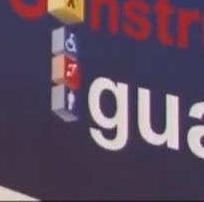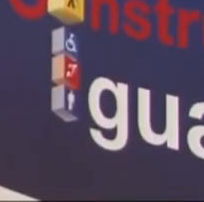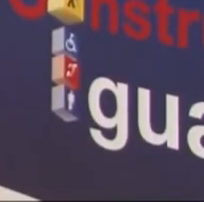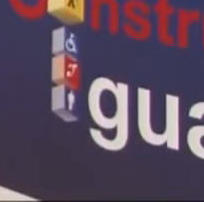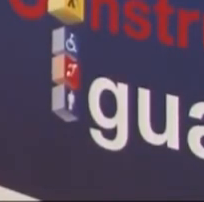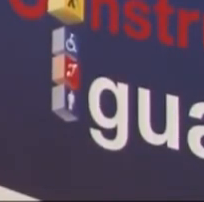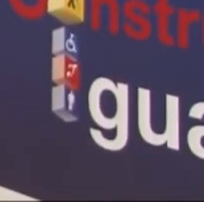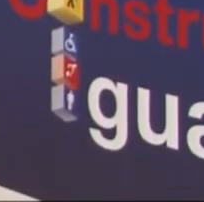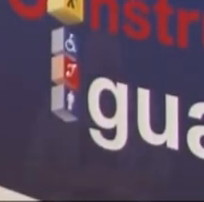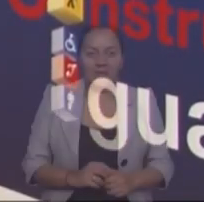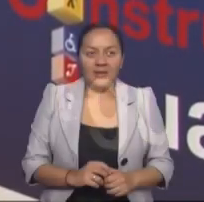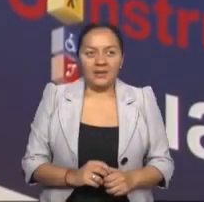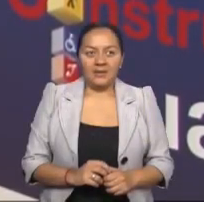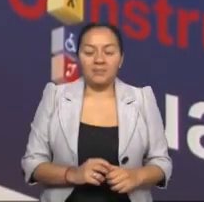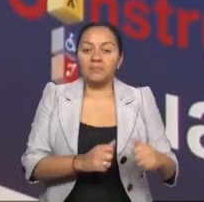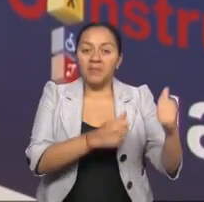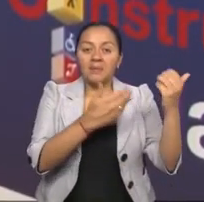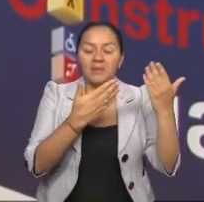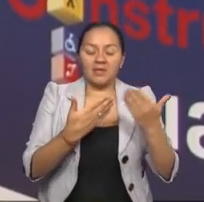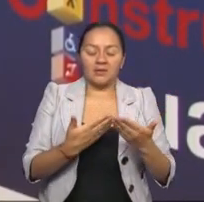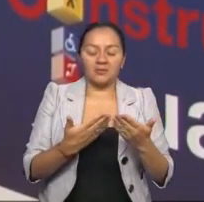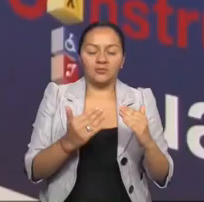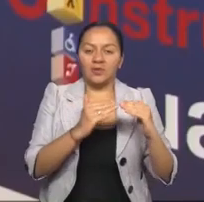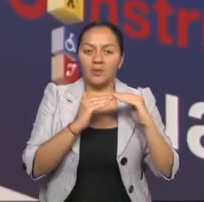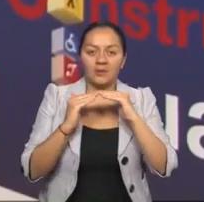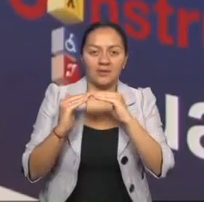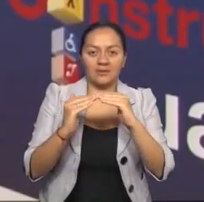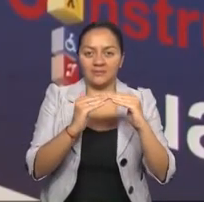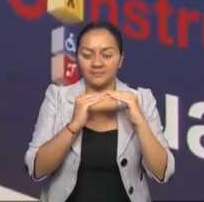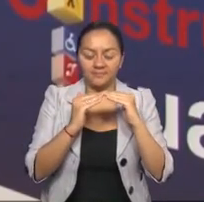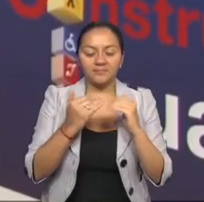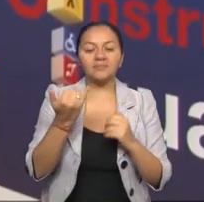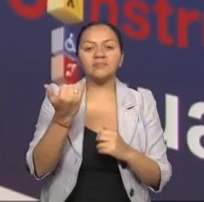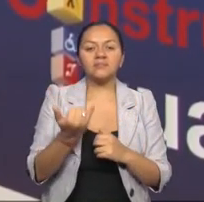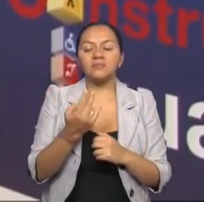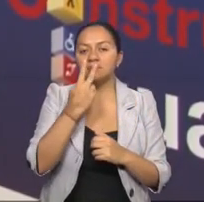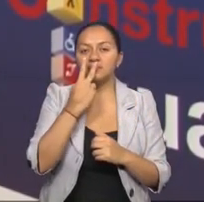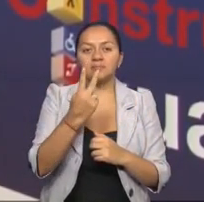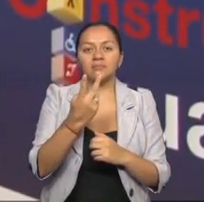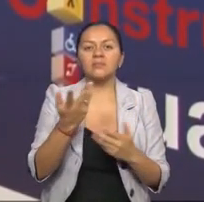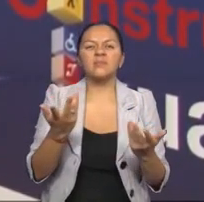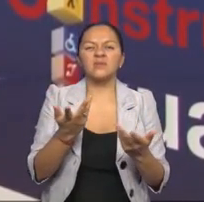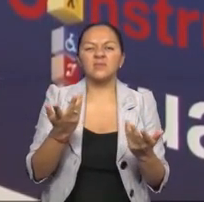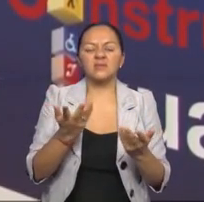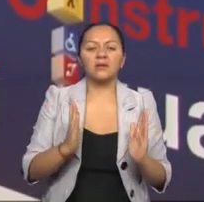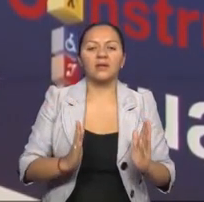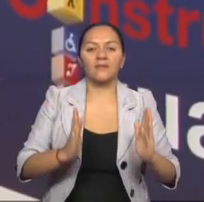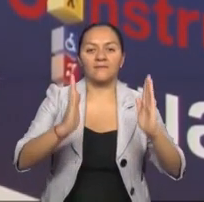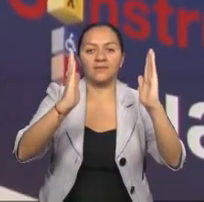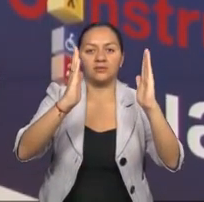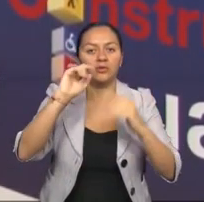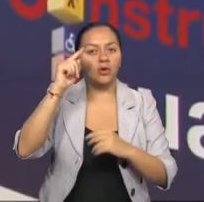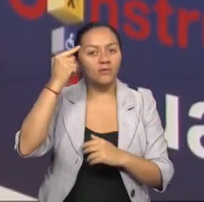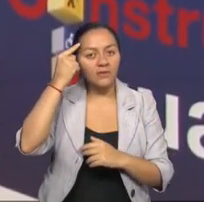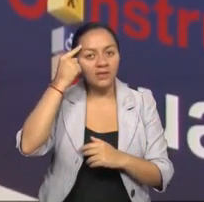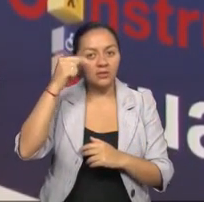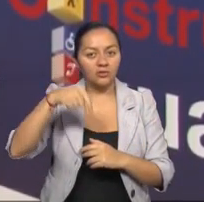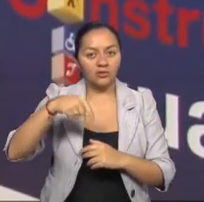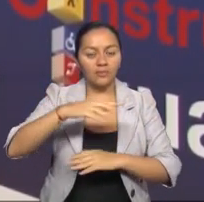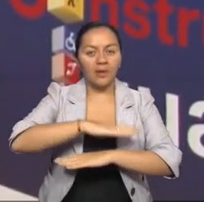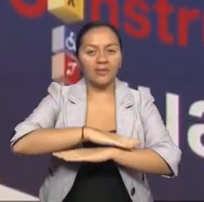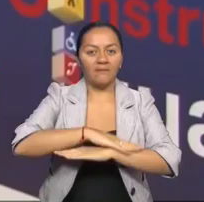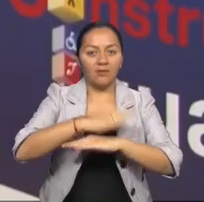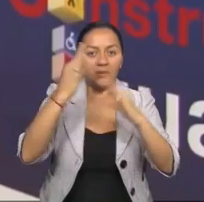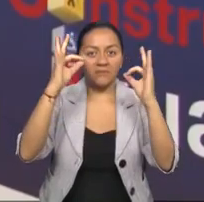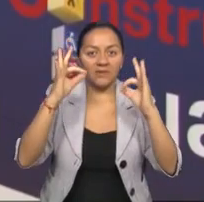bienvenidos nuevamente a su programa construyendo igualdad en esta ocasión nos encontramos en la plataforma financiera gubernamental donde se desarrolla el cuarto